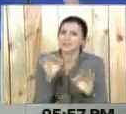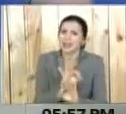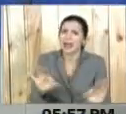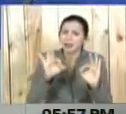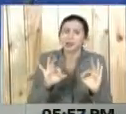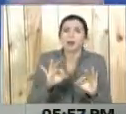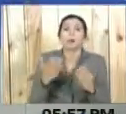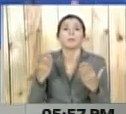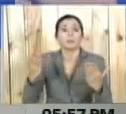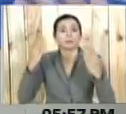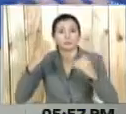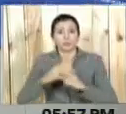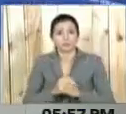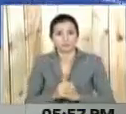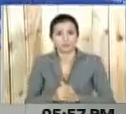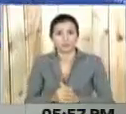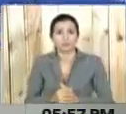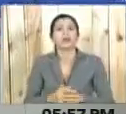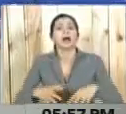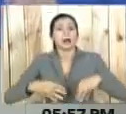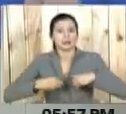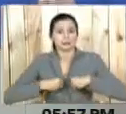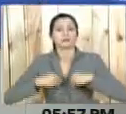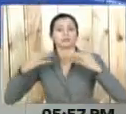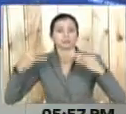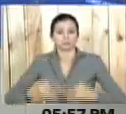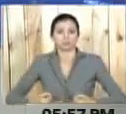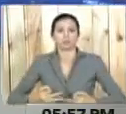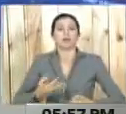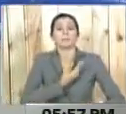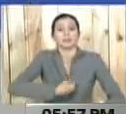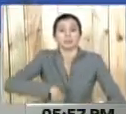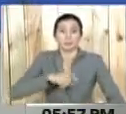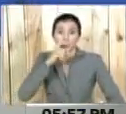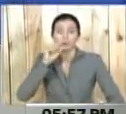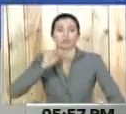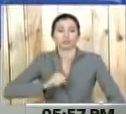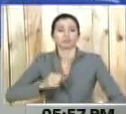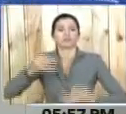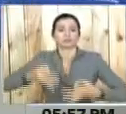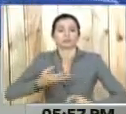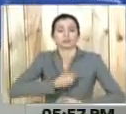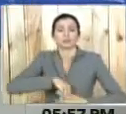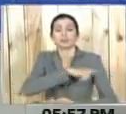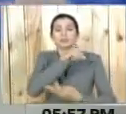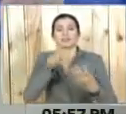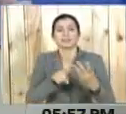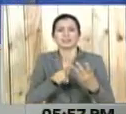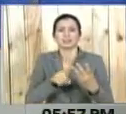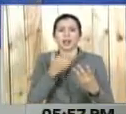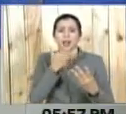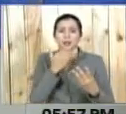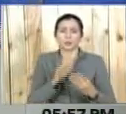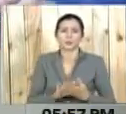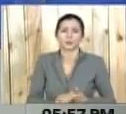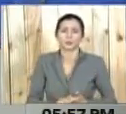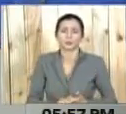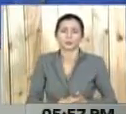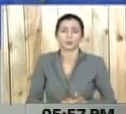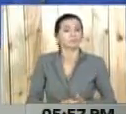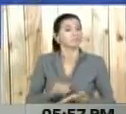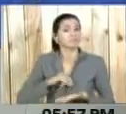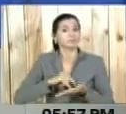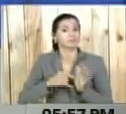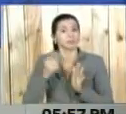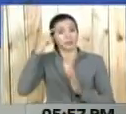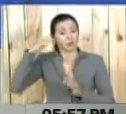fin el ejercicio pleno del presidente Nicolás Maduro en la presidencia de la República. Y un tercer elemento que creo que es lo más importante, lo que ha significado el